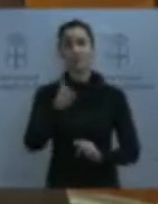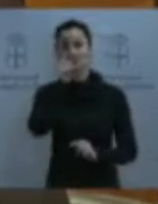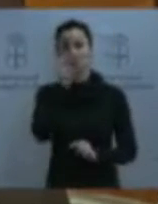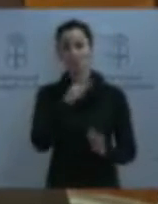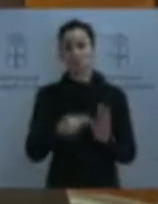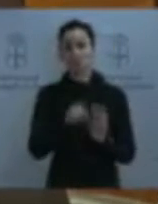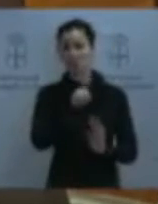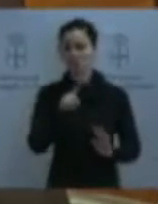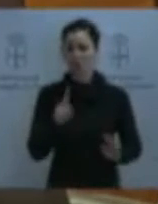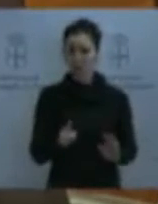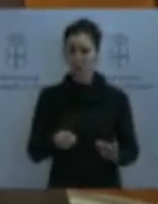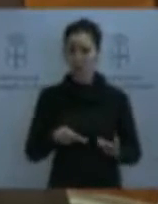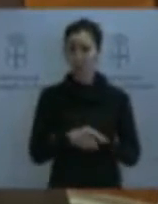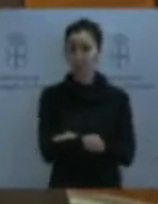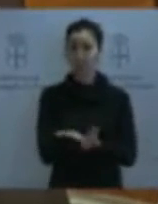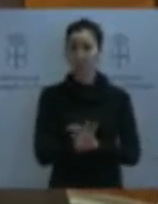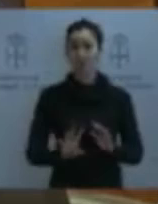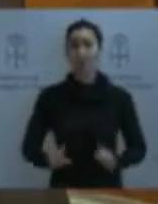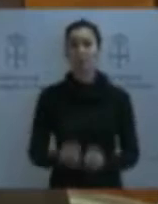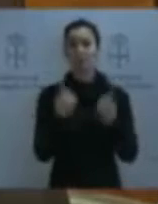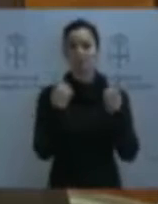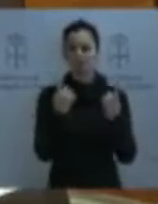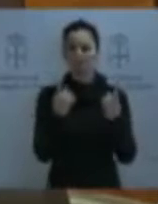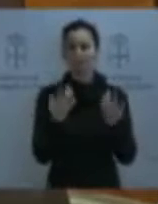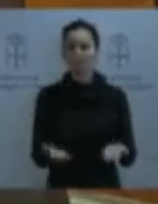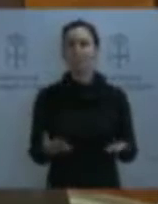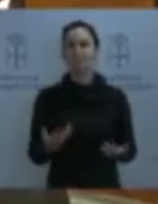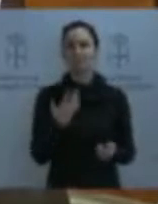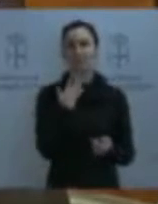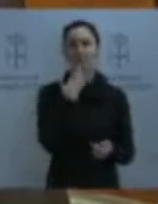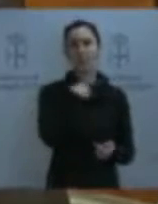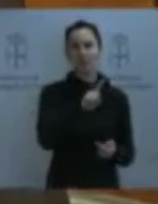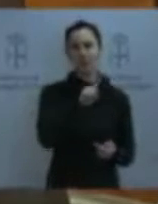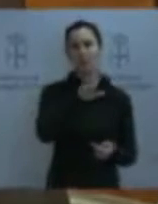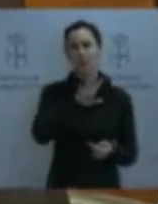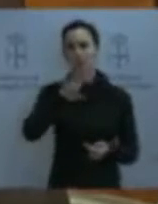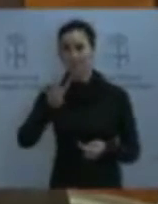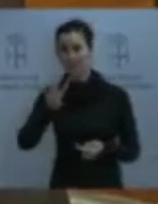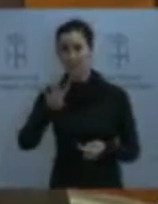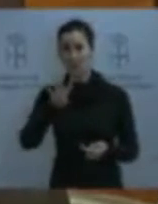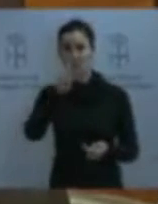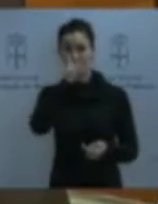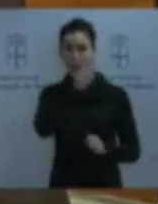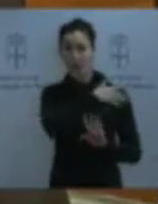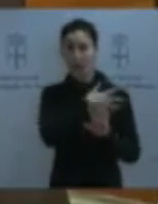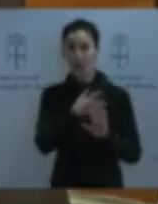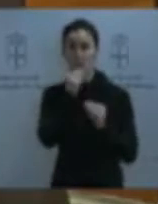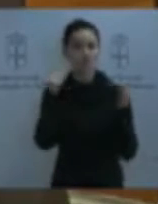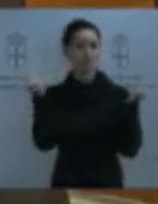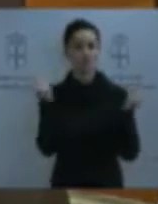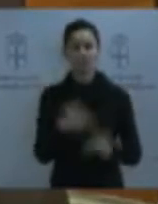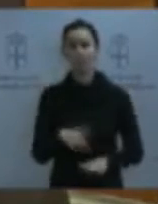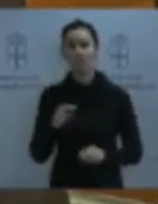en una empresa que contaba con 154 años de historia y reforzar su proyección exterior. El resultado de esos 6 años